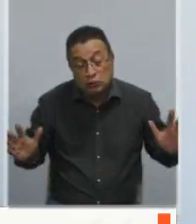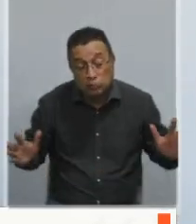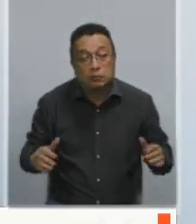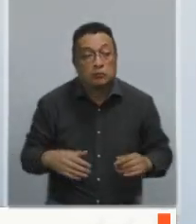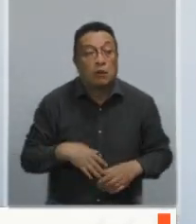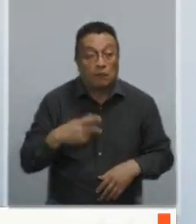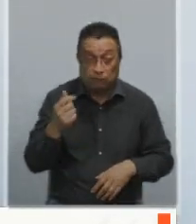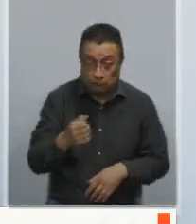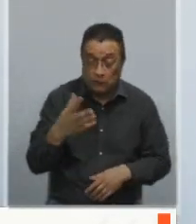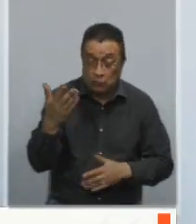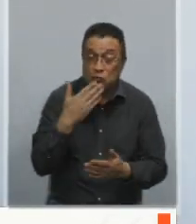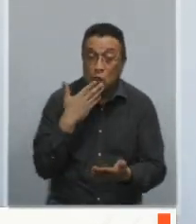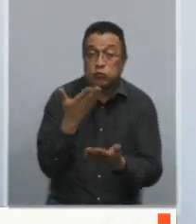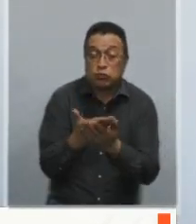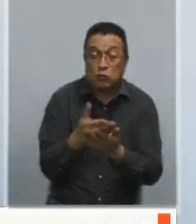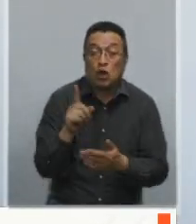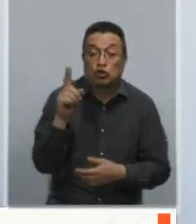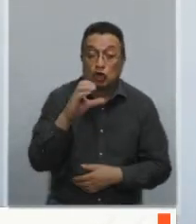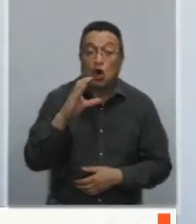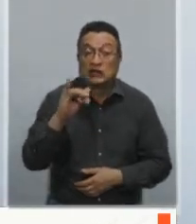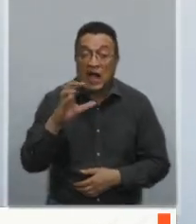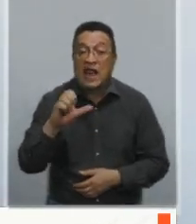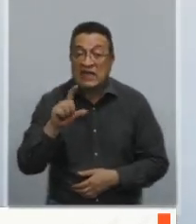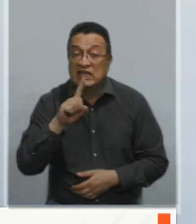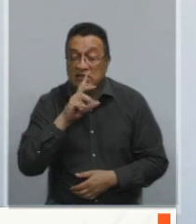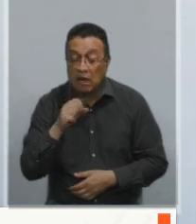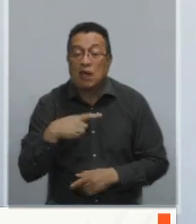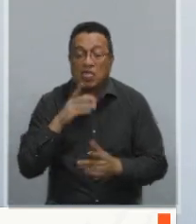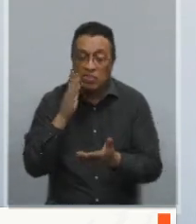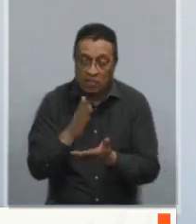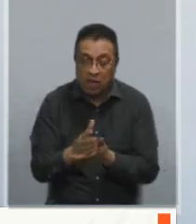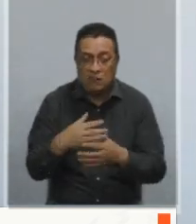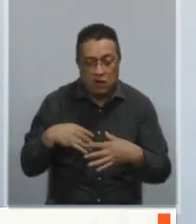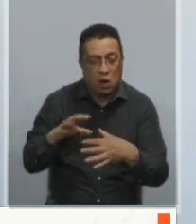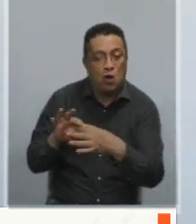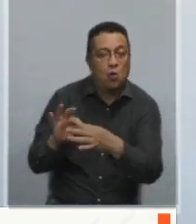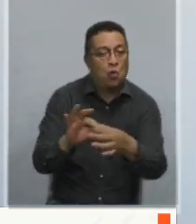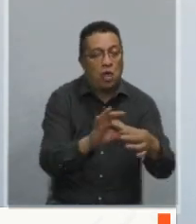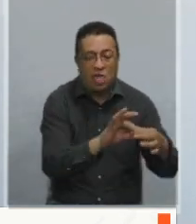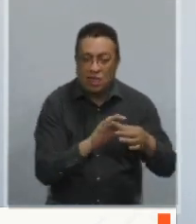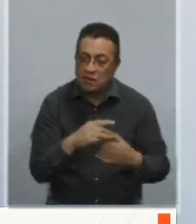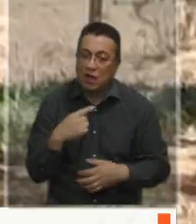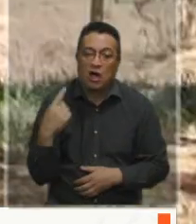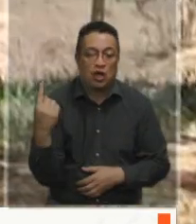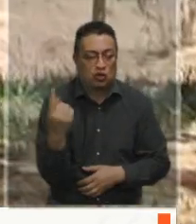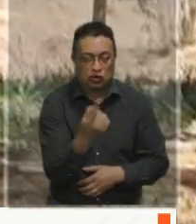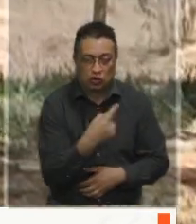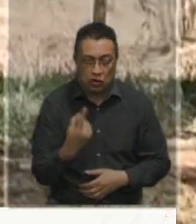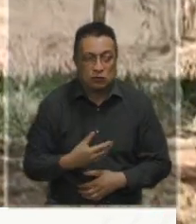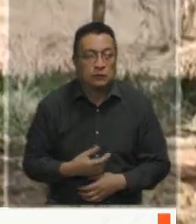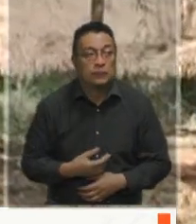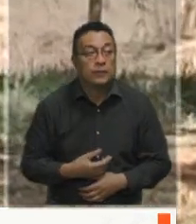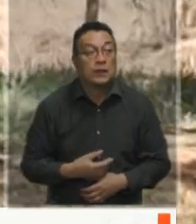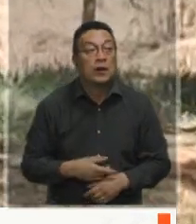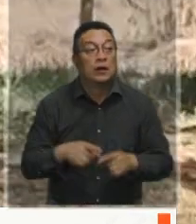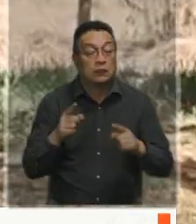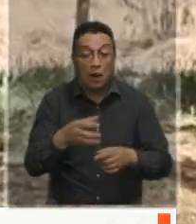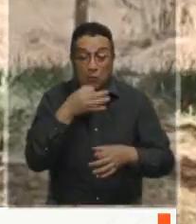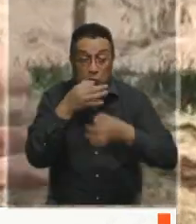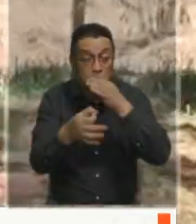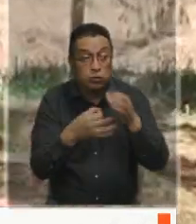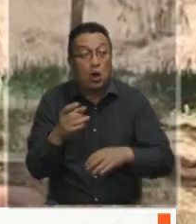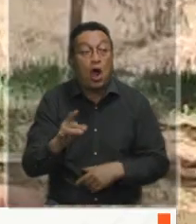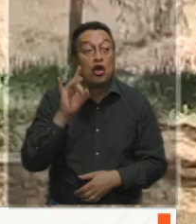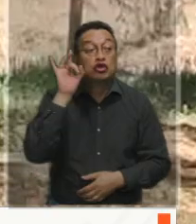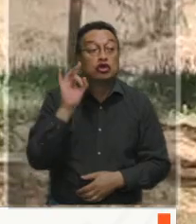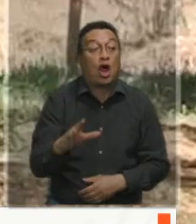esta propuesta. Los socialistas debemos contribuir a la más amplia unidad del área socialista y del mundo progresista. Pero estas declaraciones no solo tienen que venir